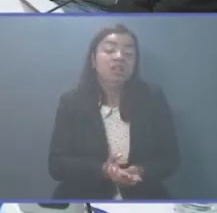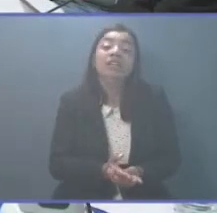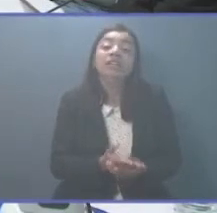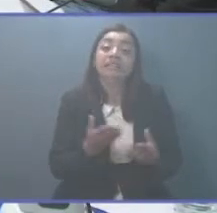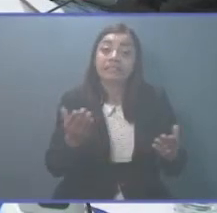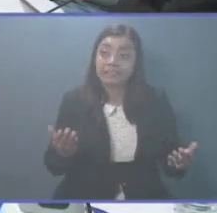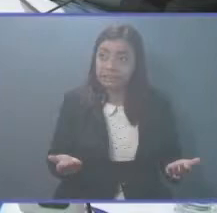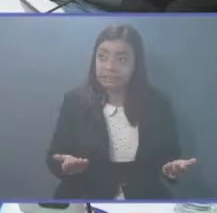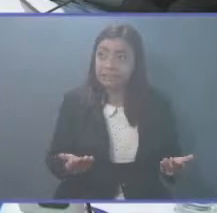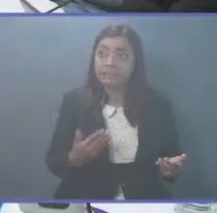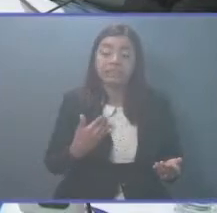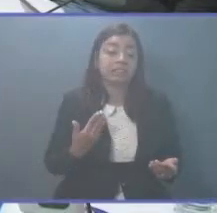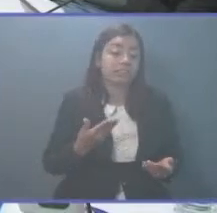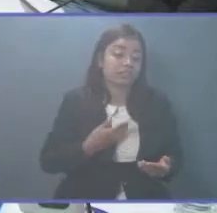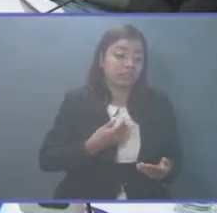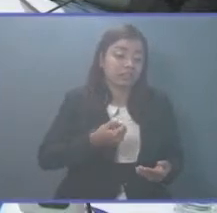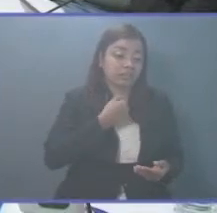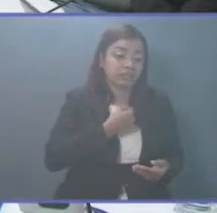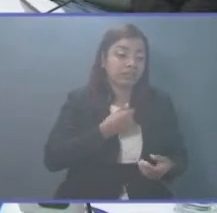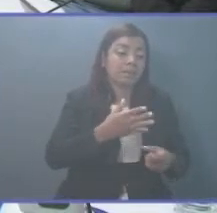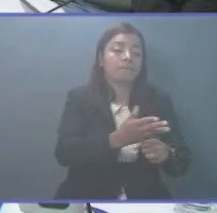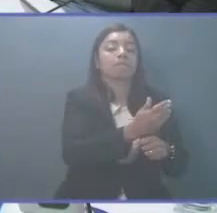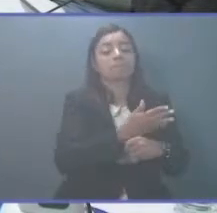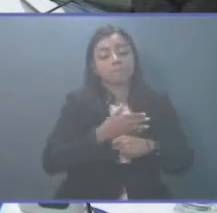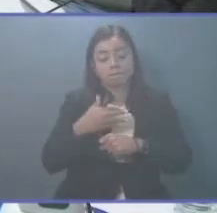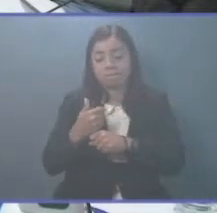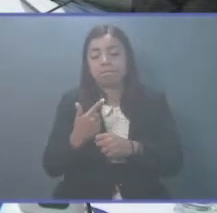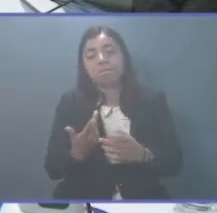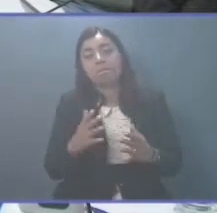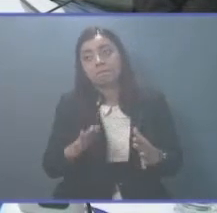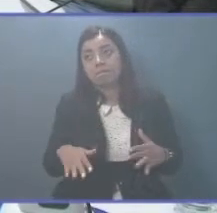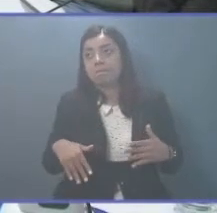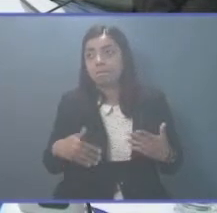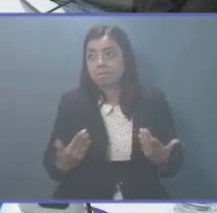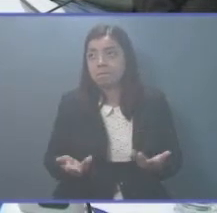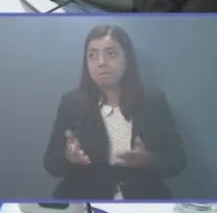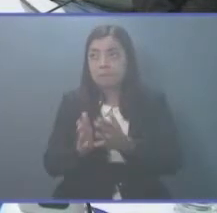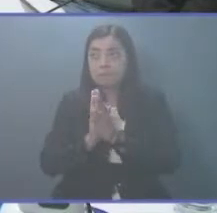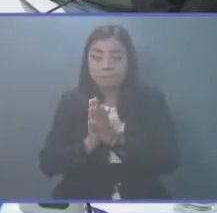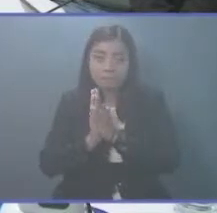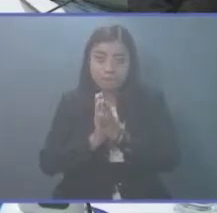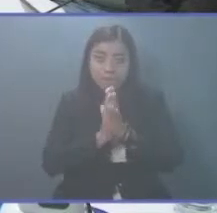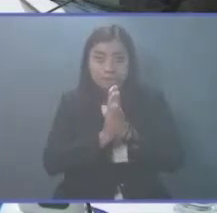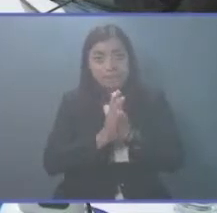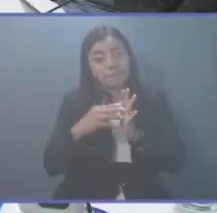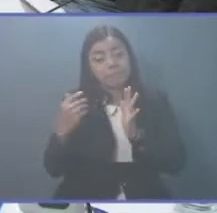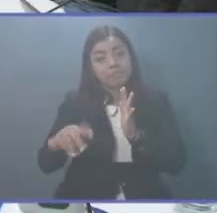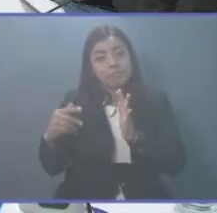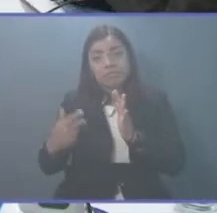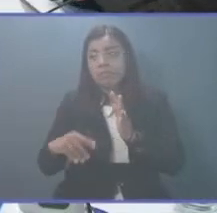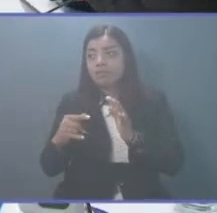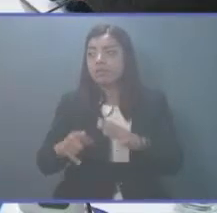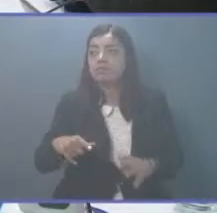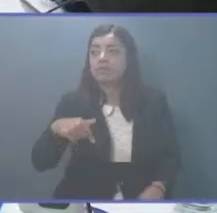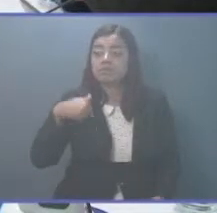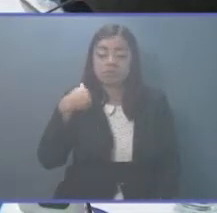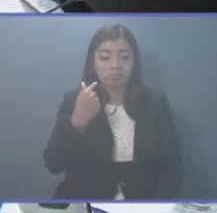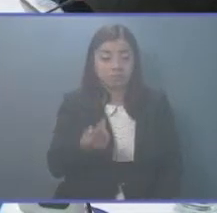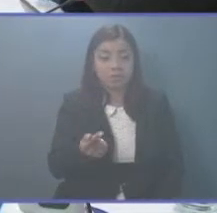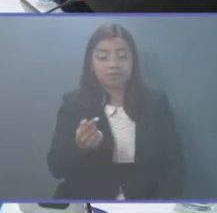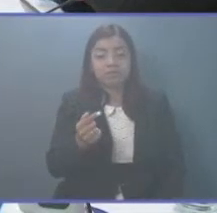vamos a llevarlos a nuestras fracciones para que sí, hoy sí les pediría, porque esto es urgente, que ya